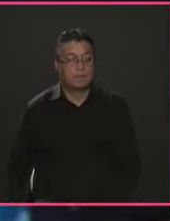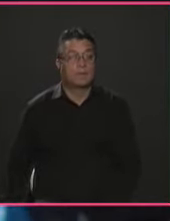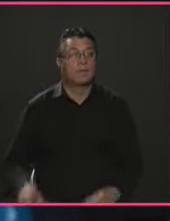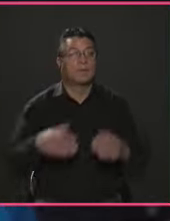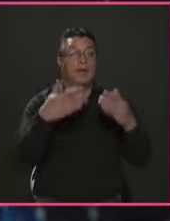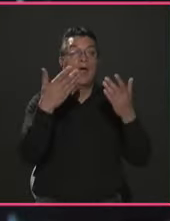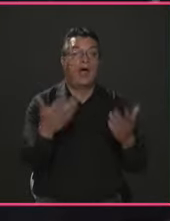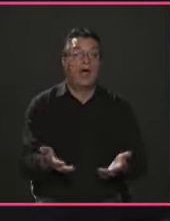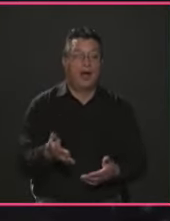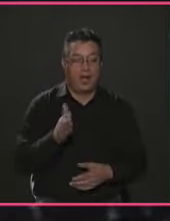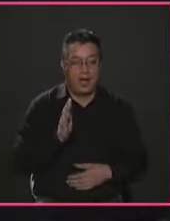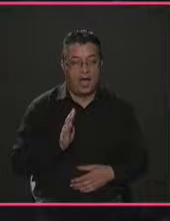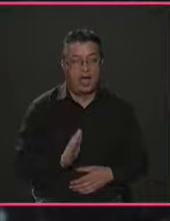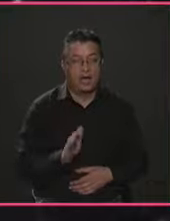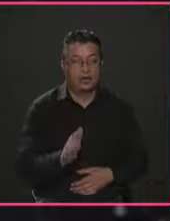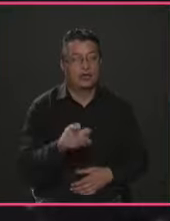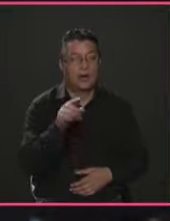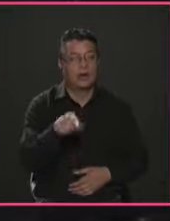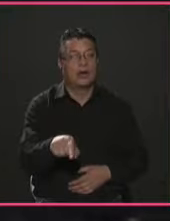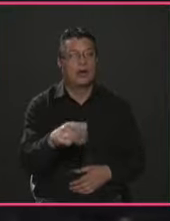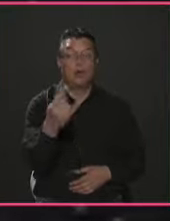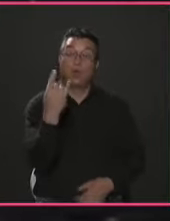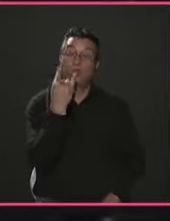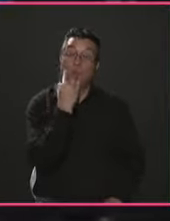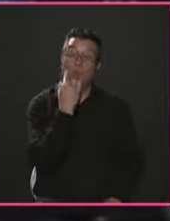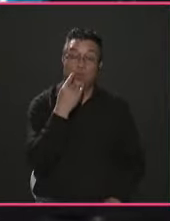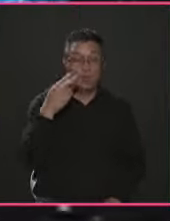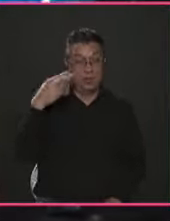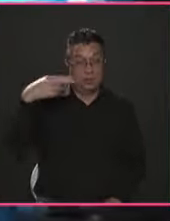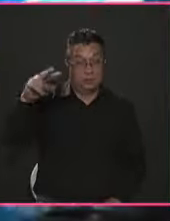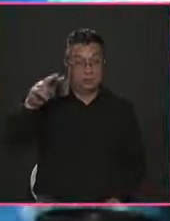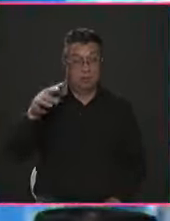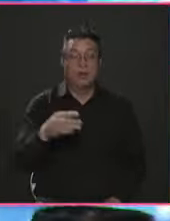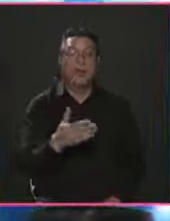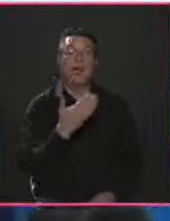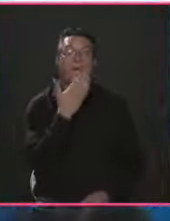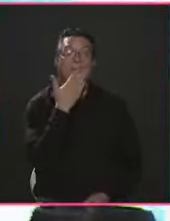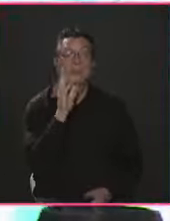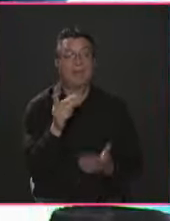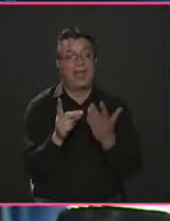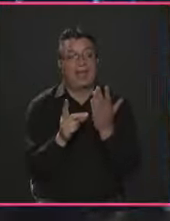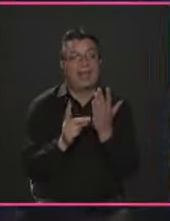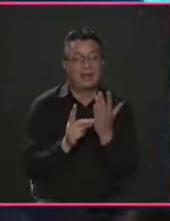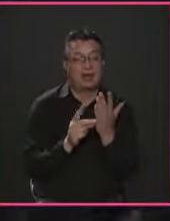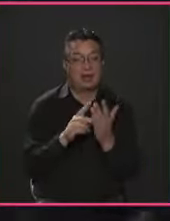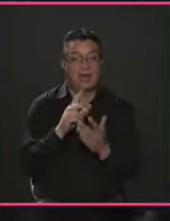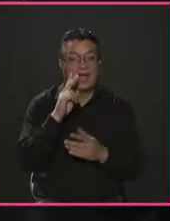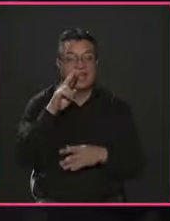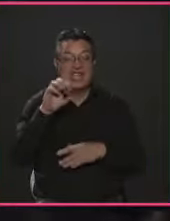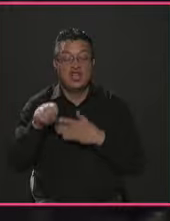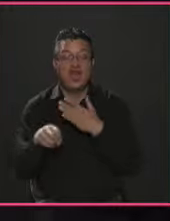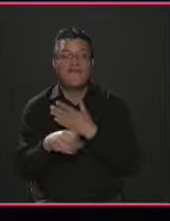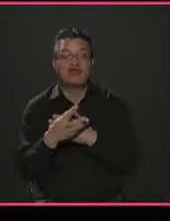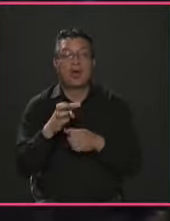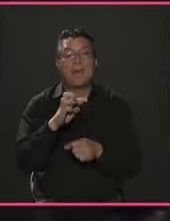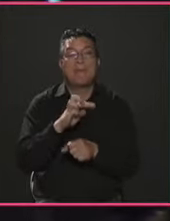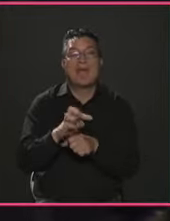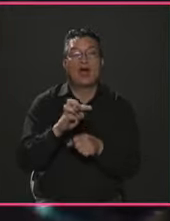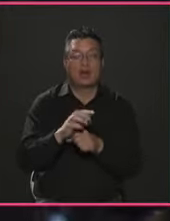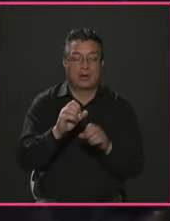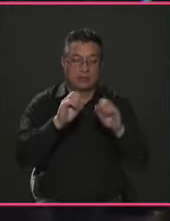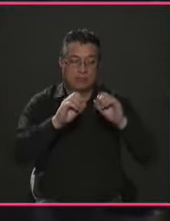vamos a continuar es uruguayo es especialista en digitalización Innovación pedagógica y formación